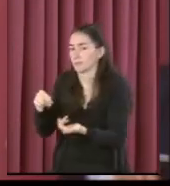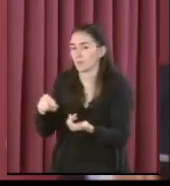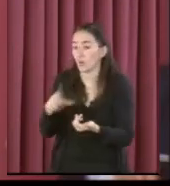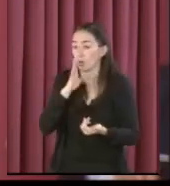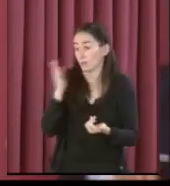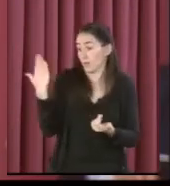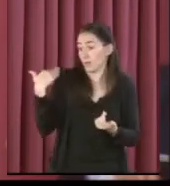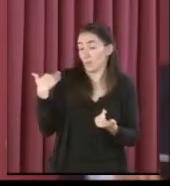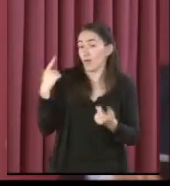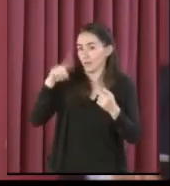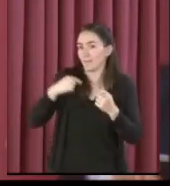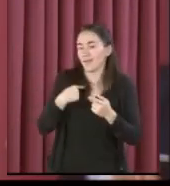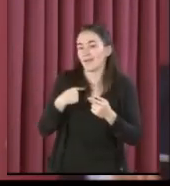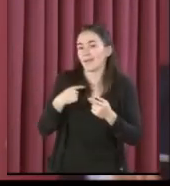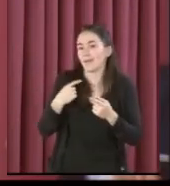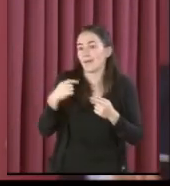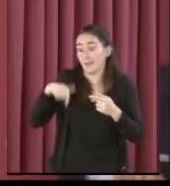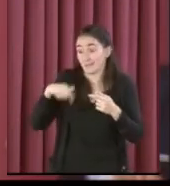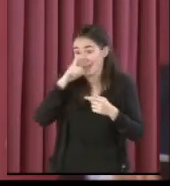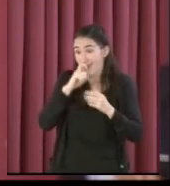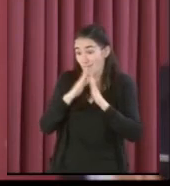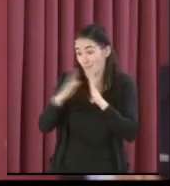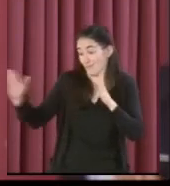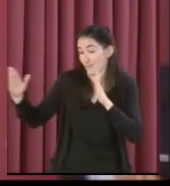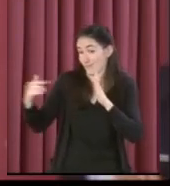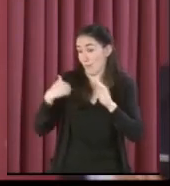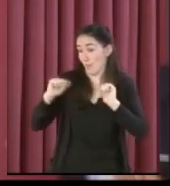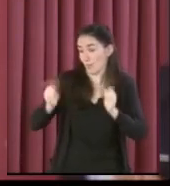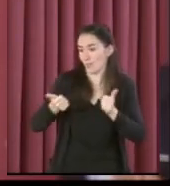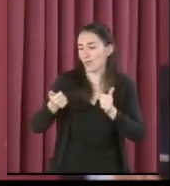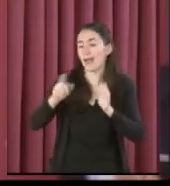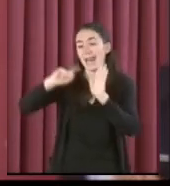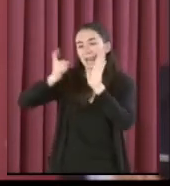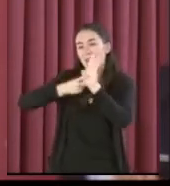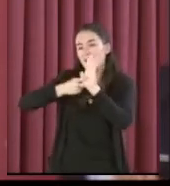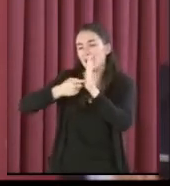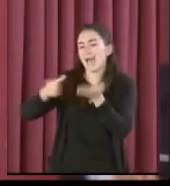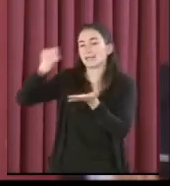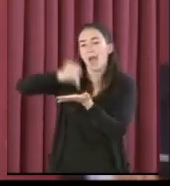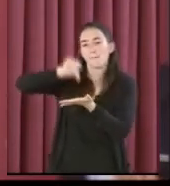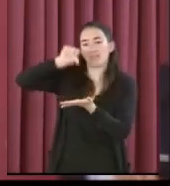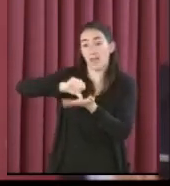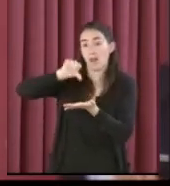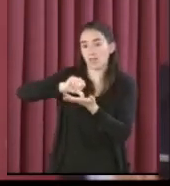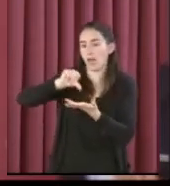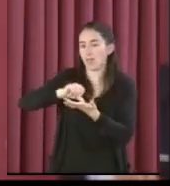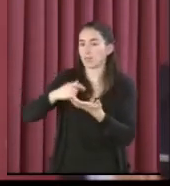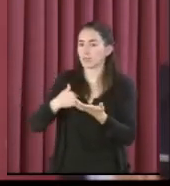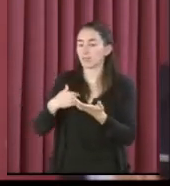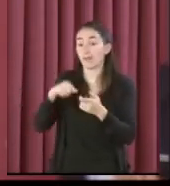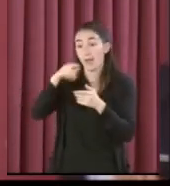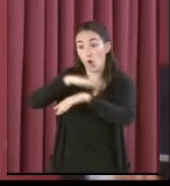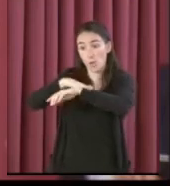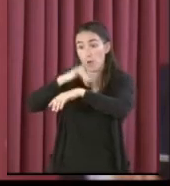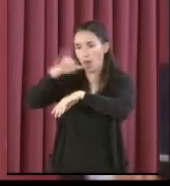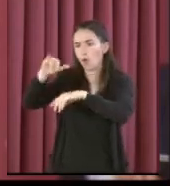esta legislatura y es la primera que discurre bajo el amparo de la Ley de Capitalidad, que supone el reconocimiento de Logroño como capital y dota a